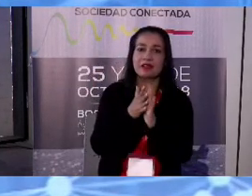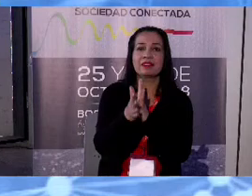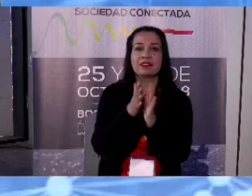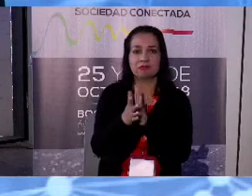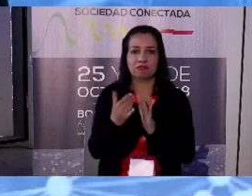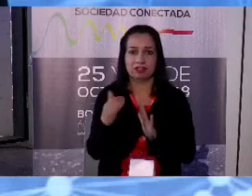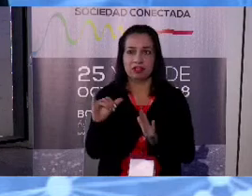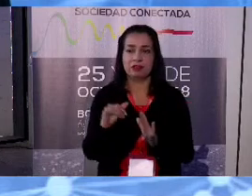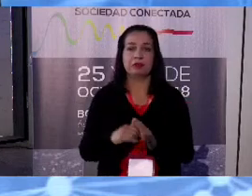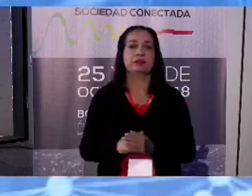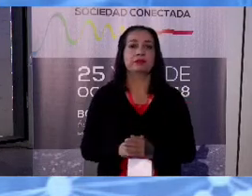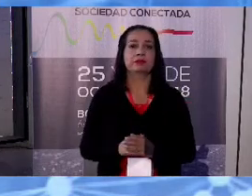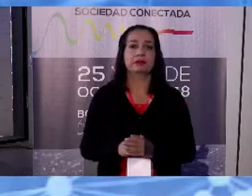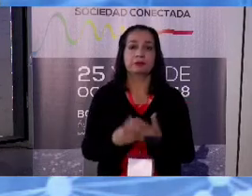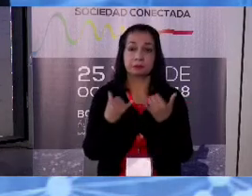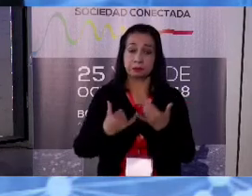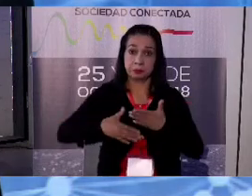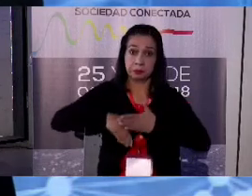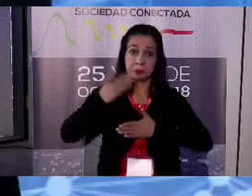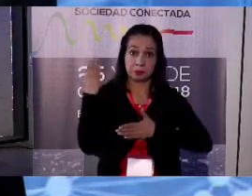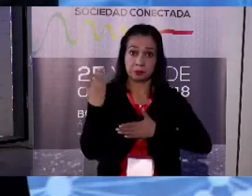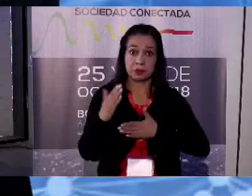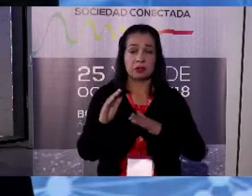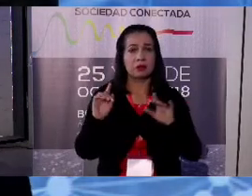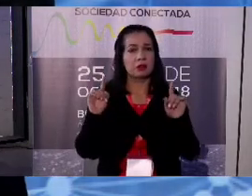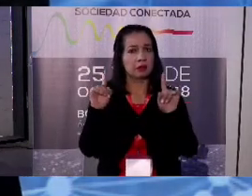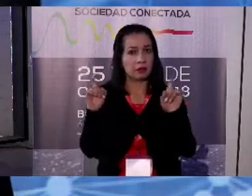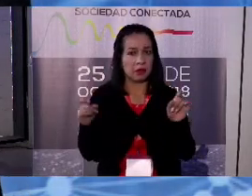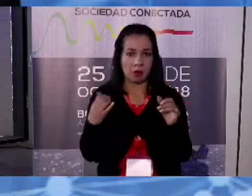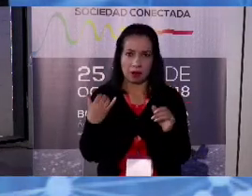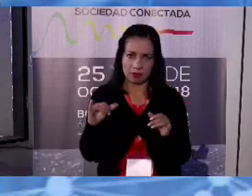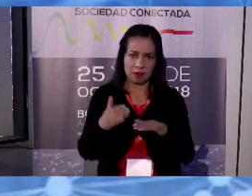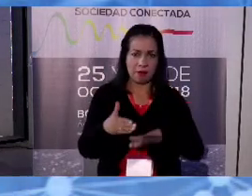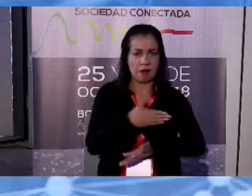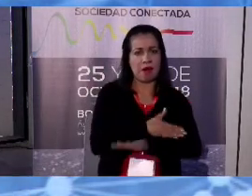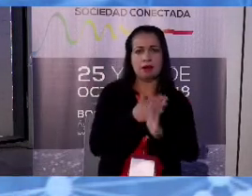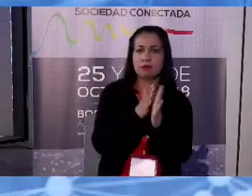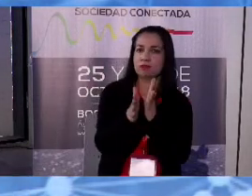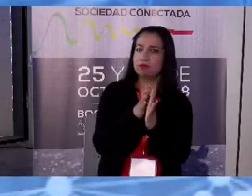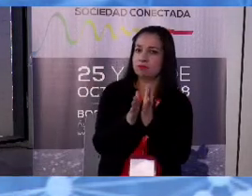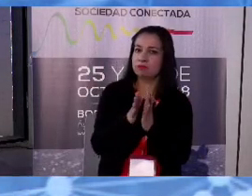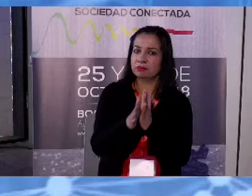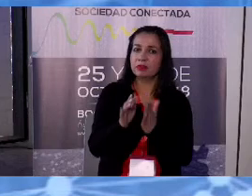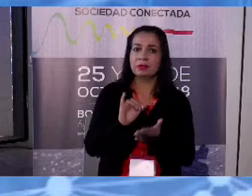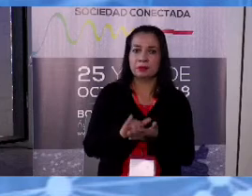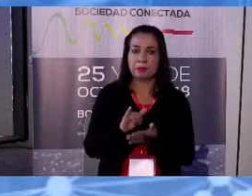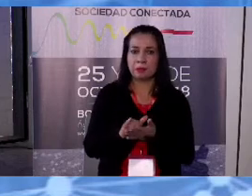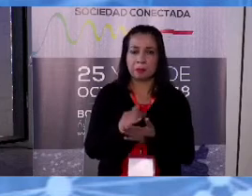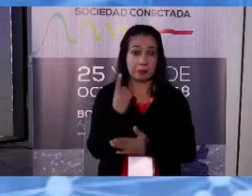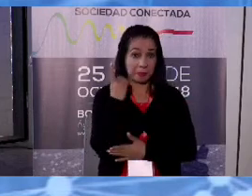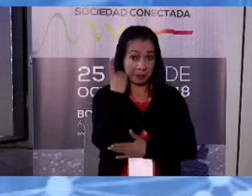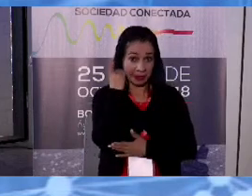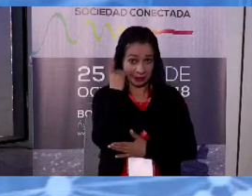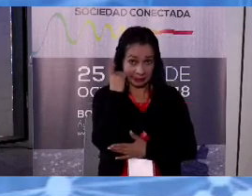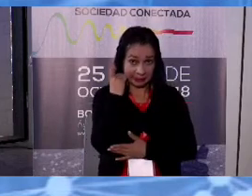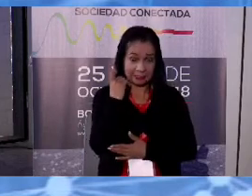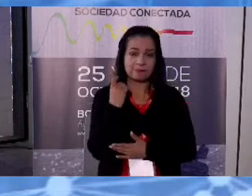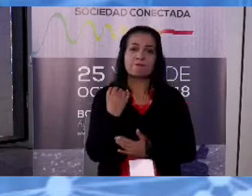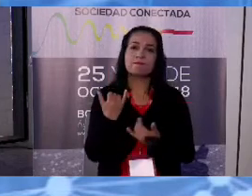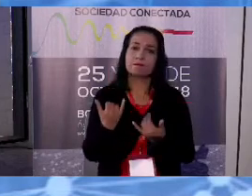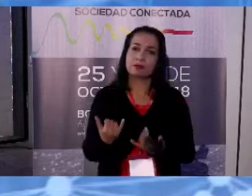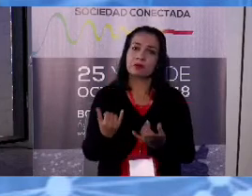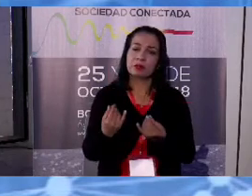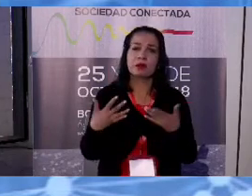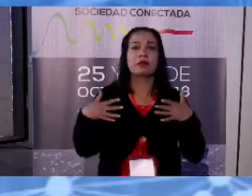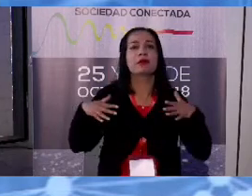eh para para iniciar alguna de las temas que ya pues hemos visto visto en en el día anterior eh el tráfico en redes